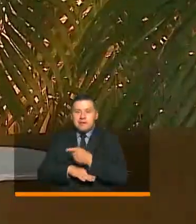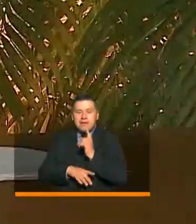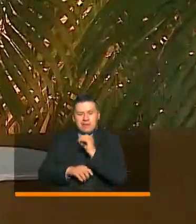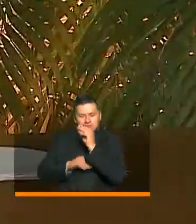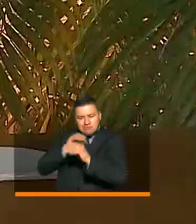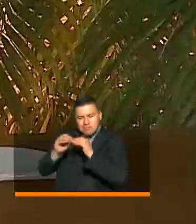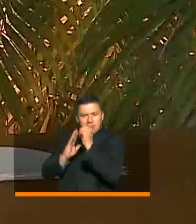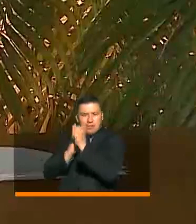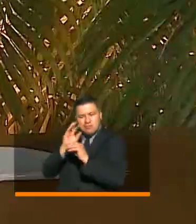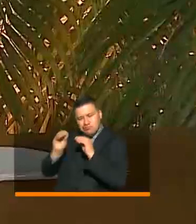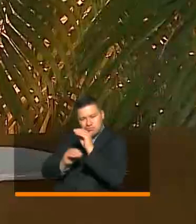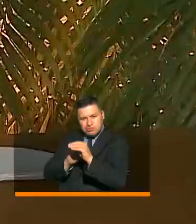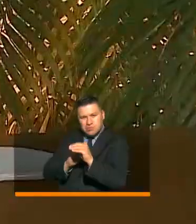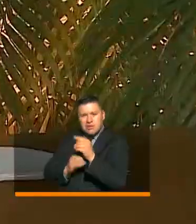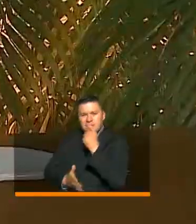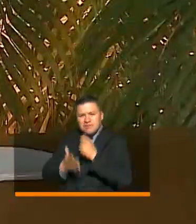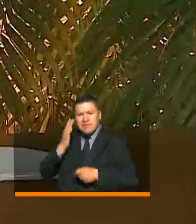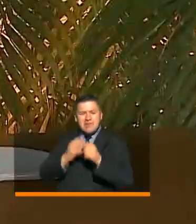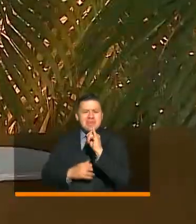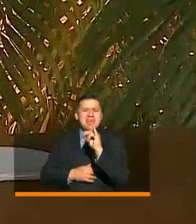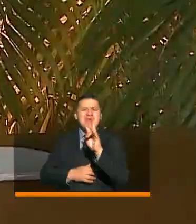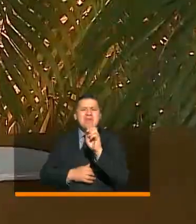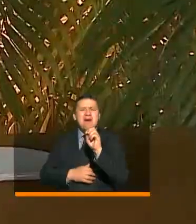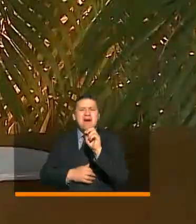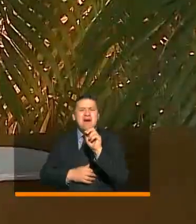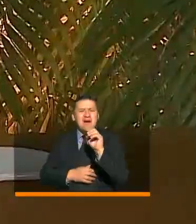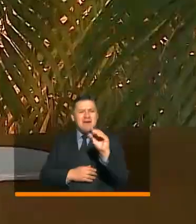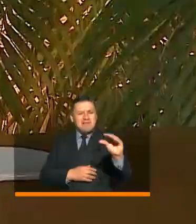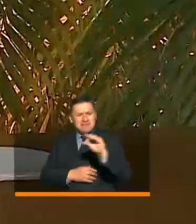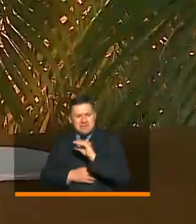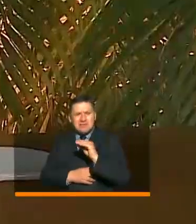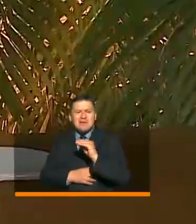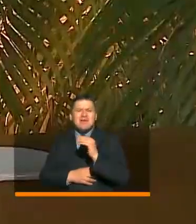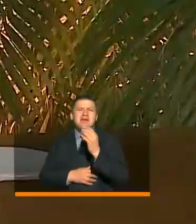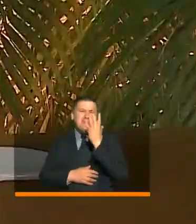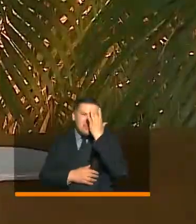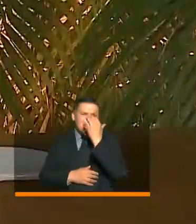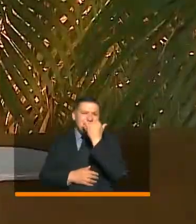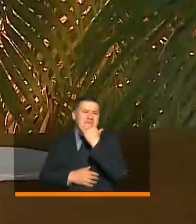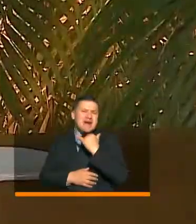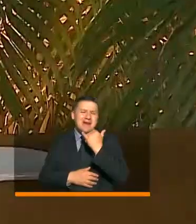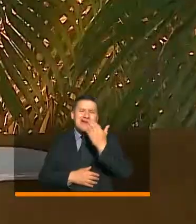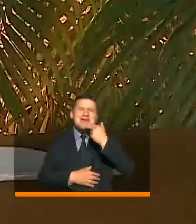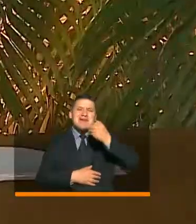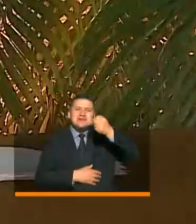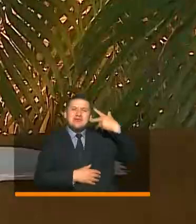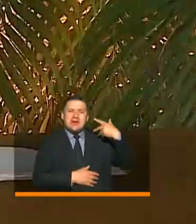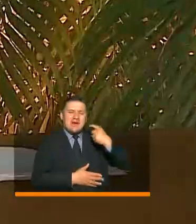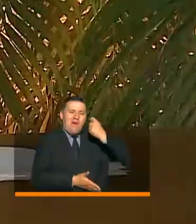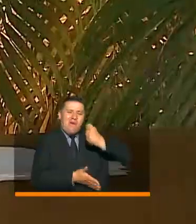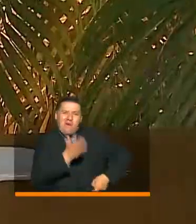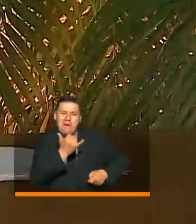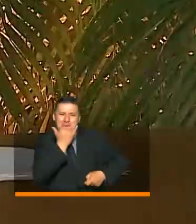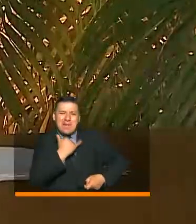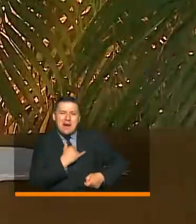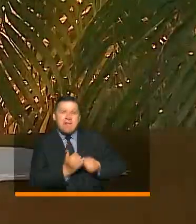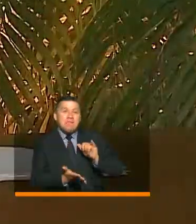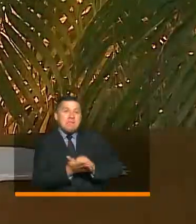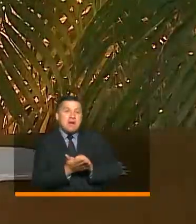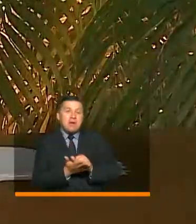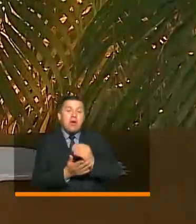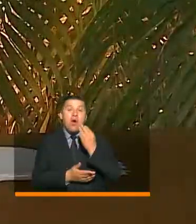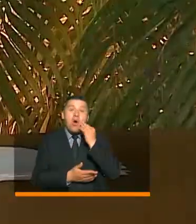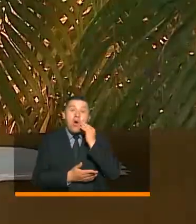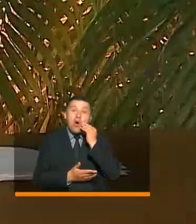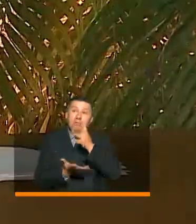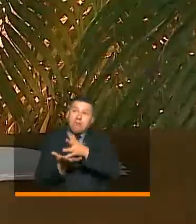diseñar el programa de devolución del IVA, que básicamente corrige una injusticia histórica, que era cobrarle exactamente la misma tarifa a los